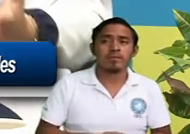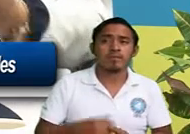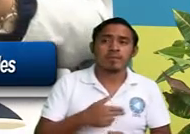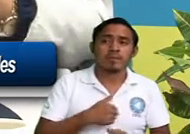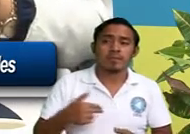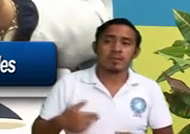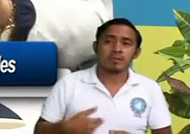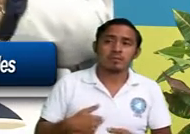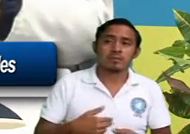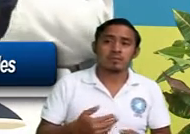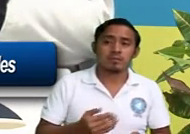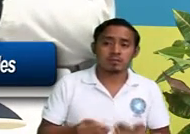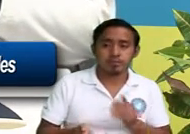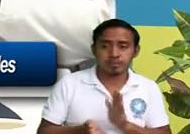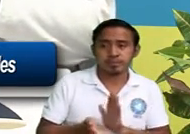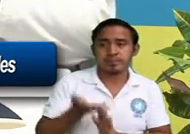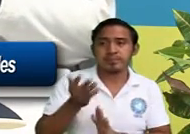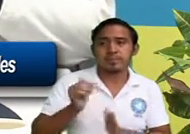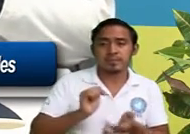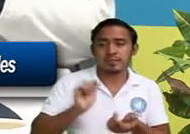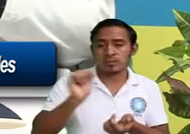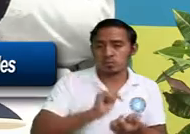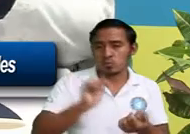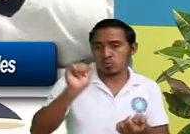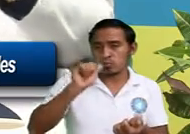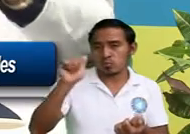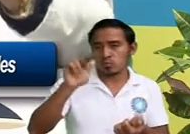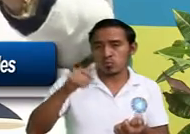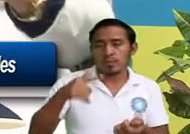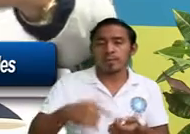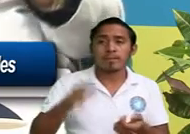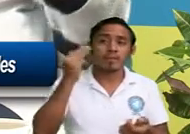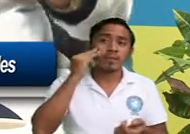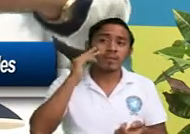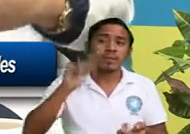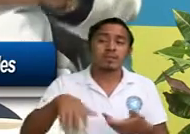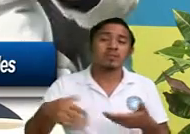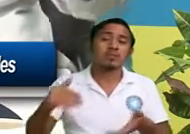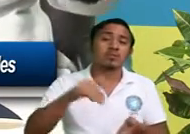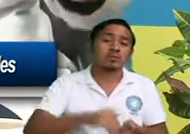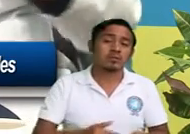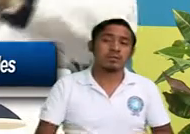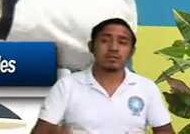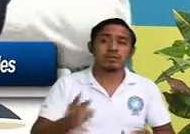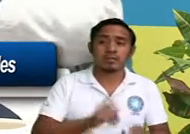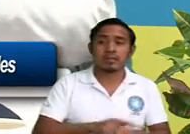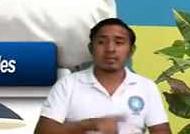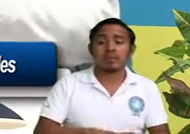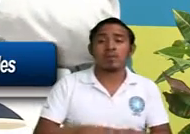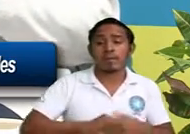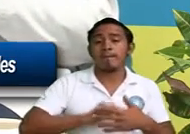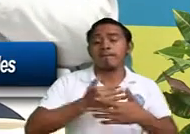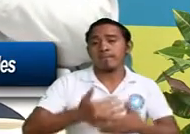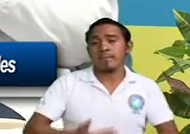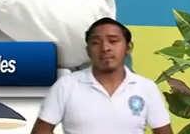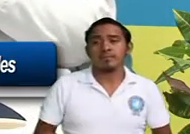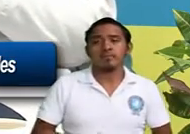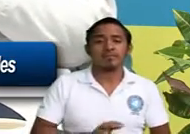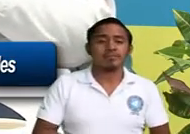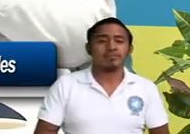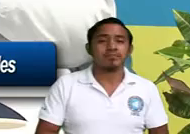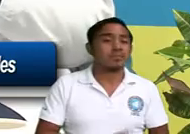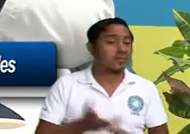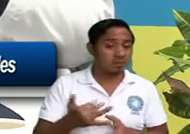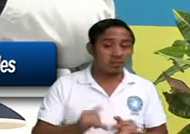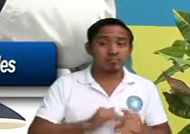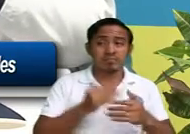desencadena sustancias que aumentan el azúcar en la sangre y hace que la mamá se vuelva diabética durante el embarazo. Y no solamente durante